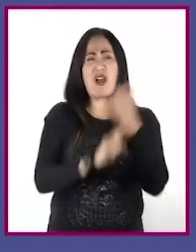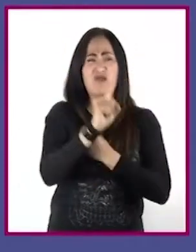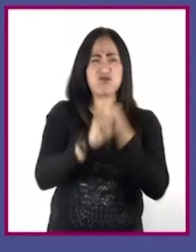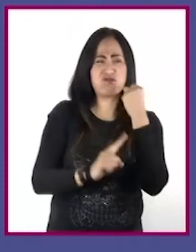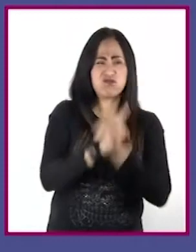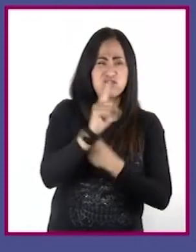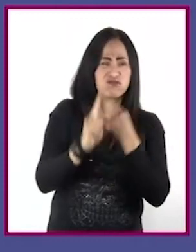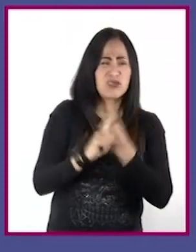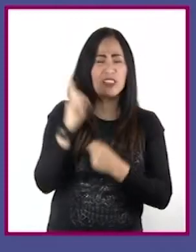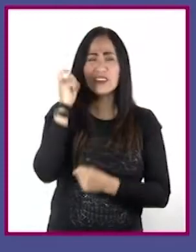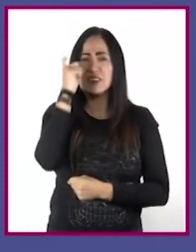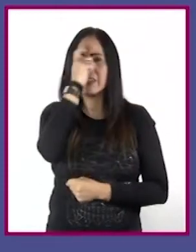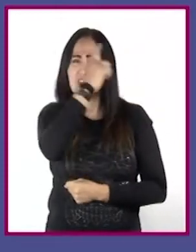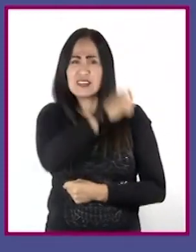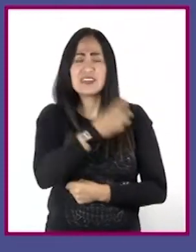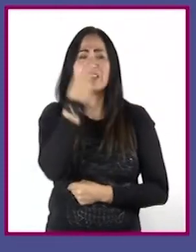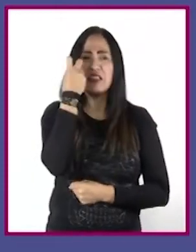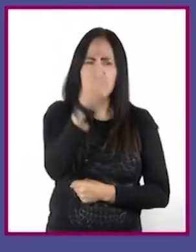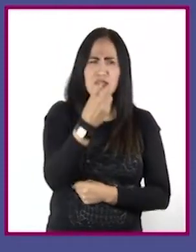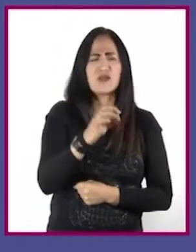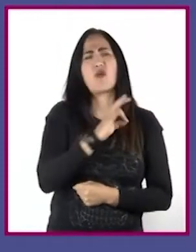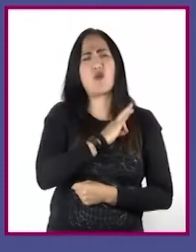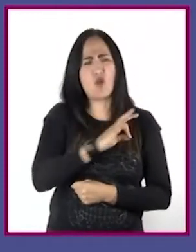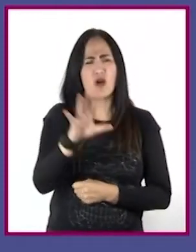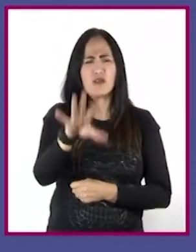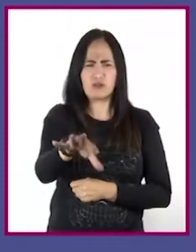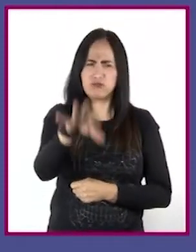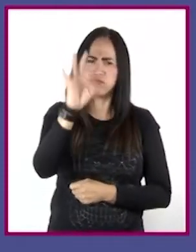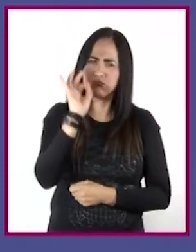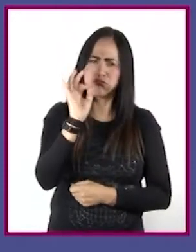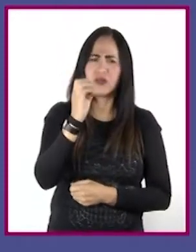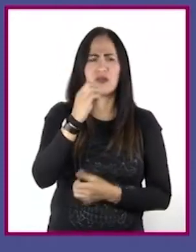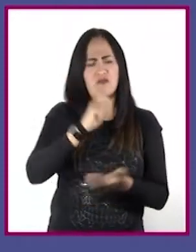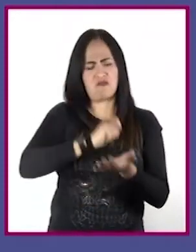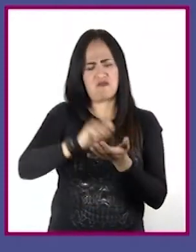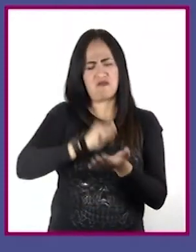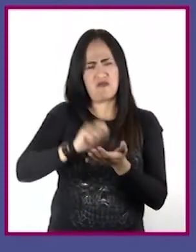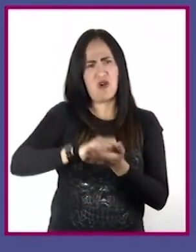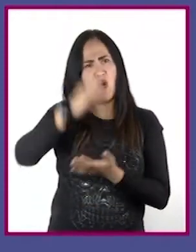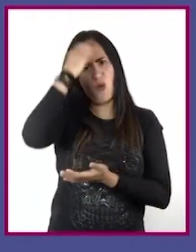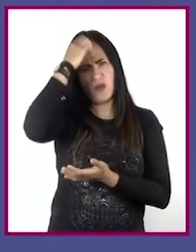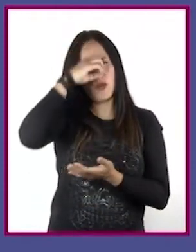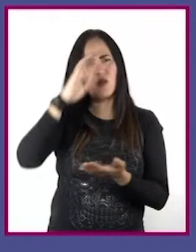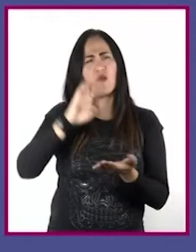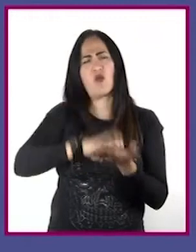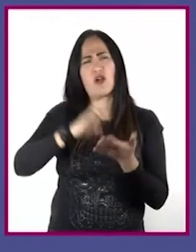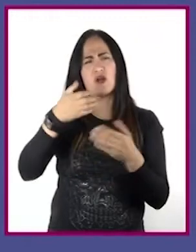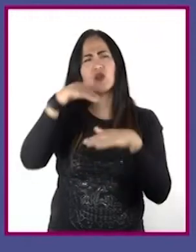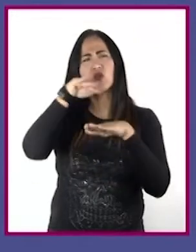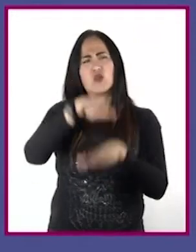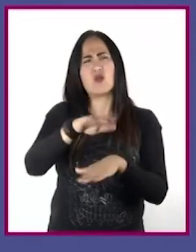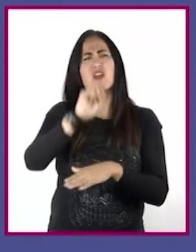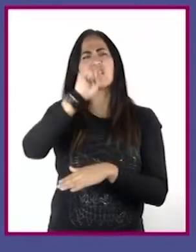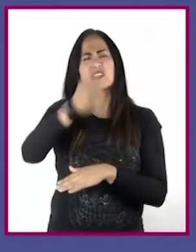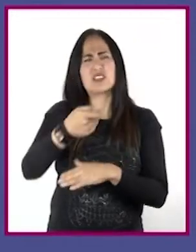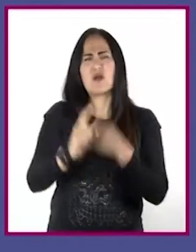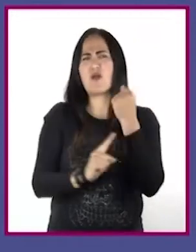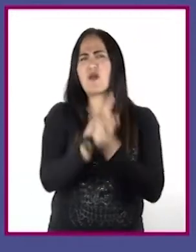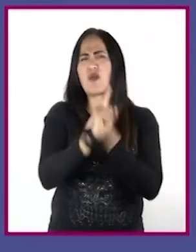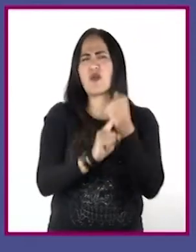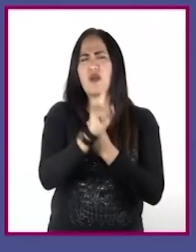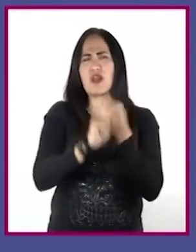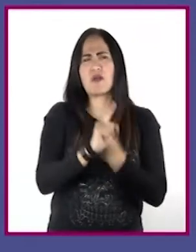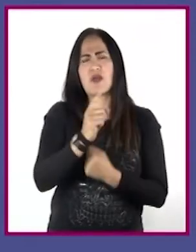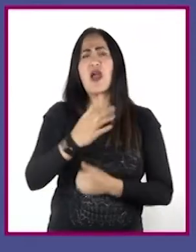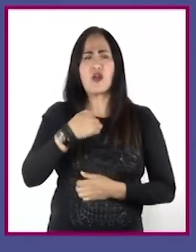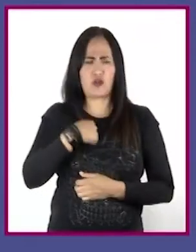más apropiados para escribir artículos de opinión. ¿Sobre qué puedes generar polémica? Pues sobre aquellas cosas en que tú